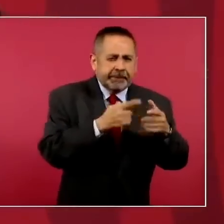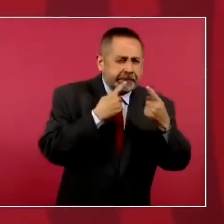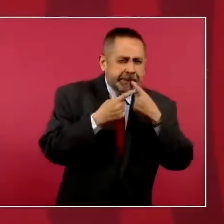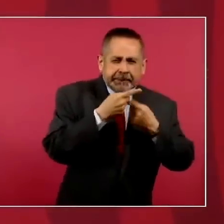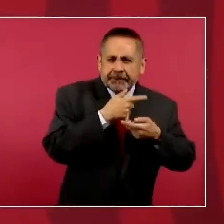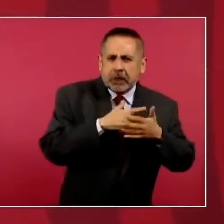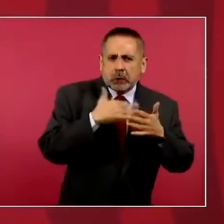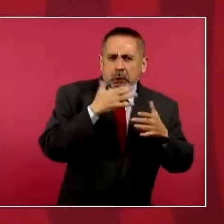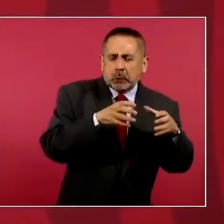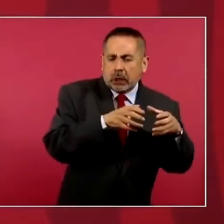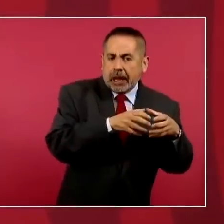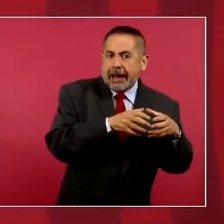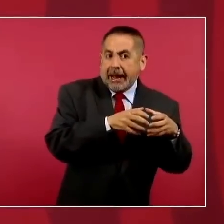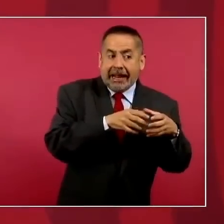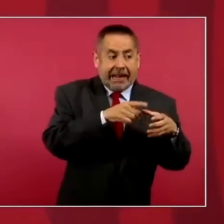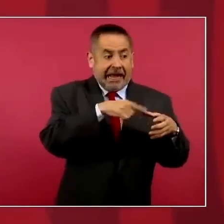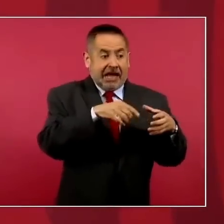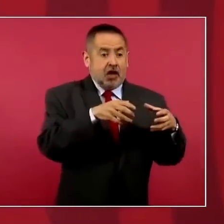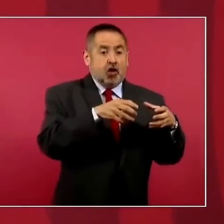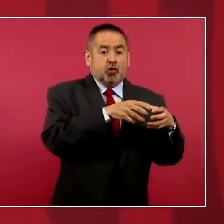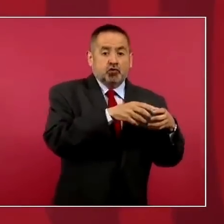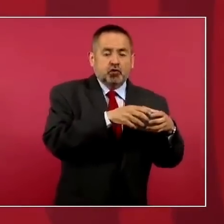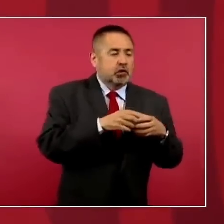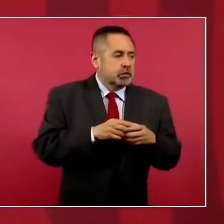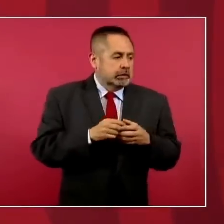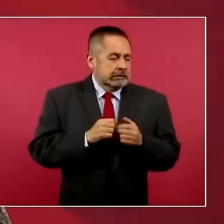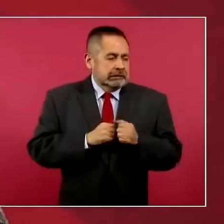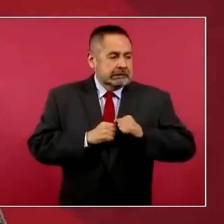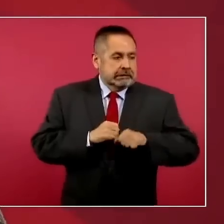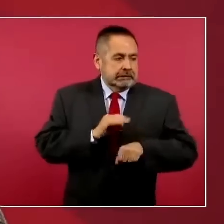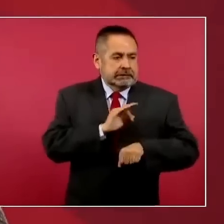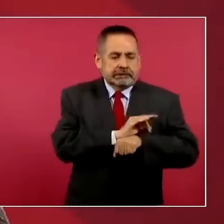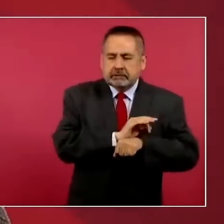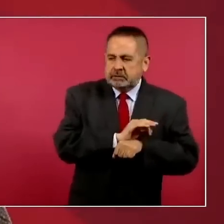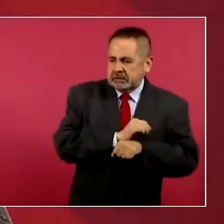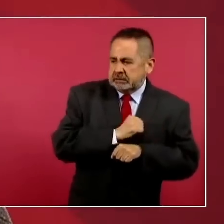donde no solo eran los traficantes de influencia